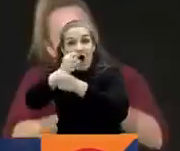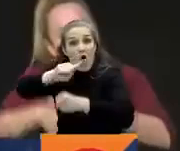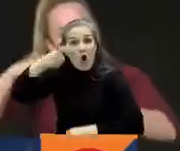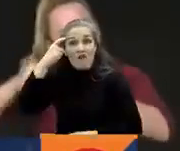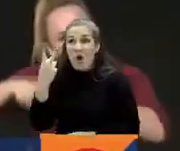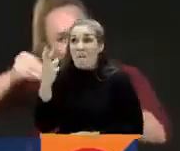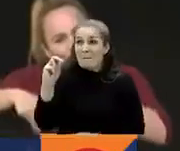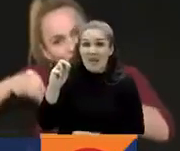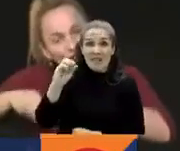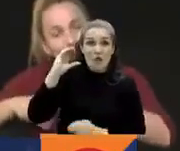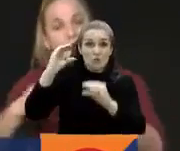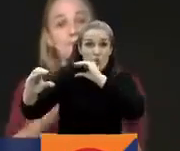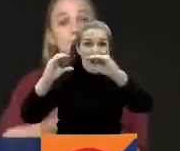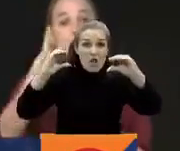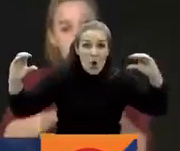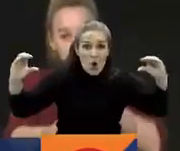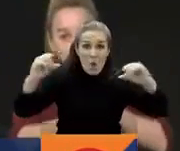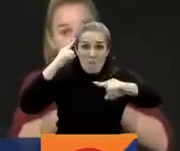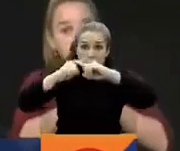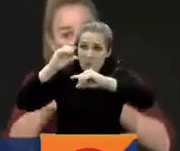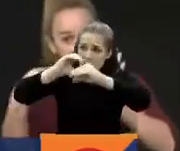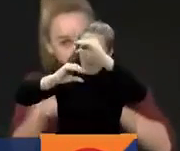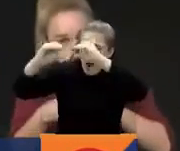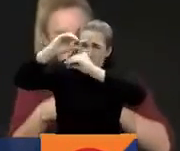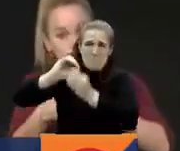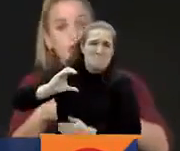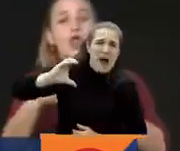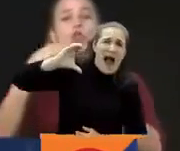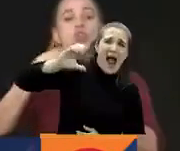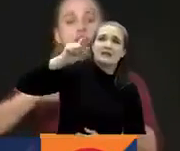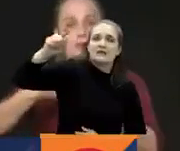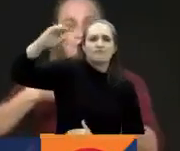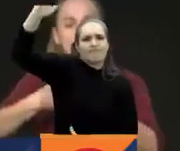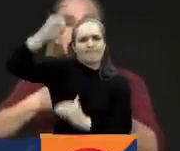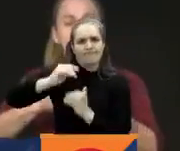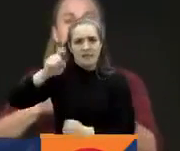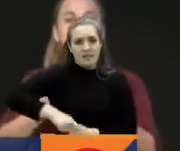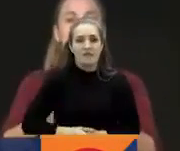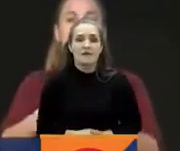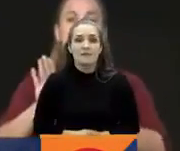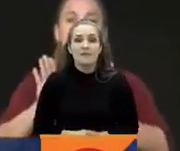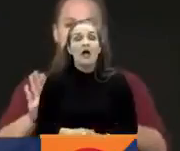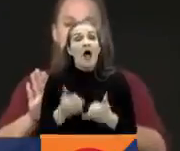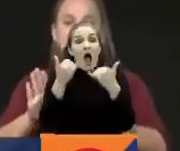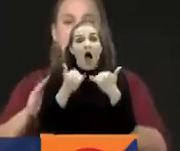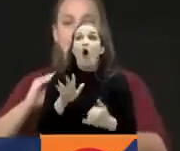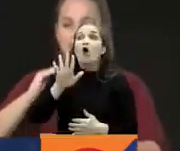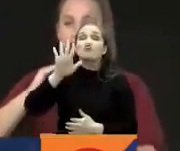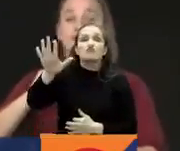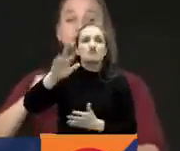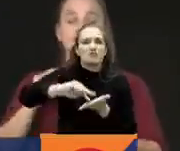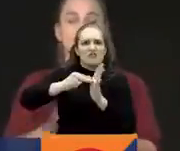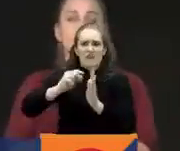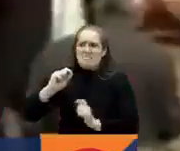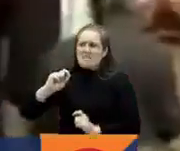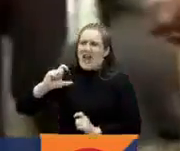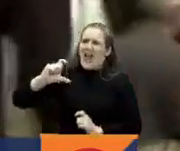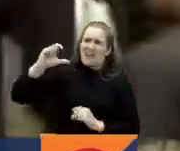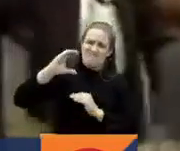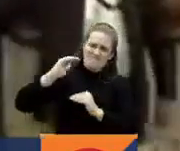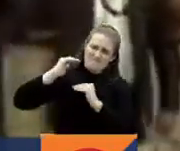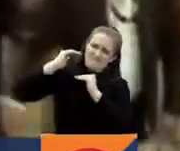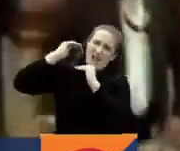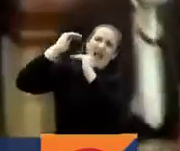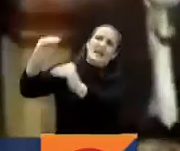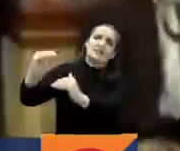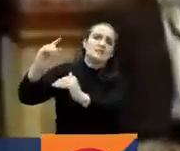mínimos. Que es el proyecto que comúnmente se llama de congelamiento de salarios, de altos salarios del Estado.